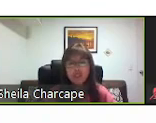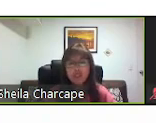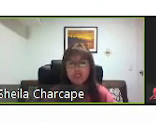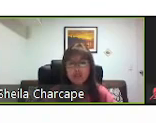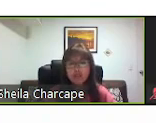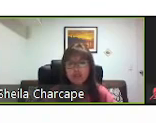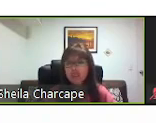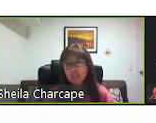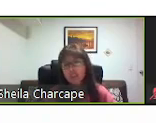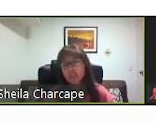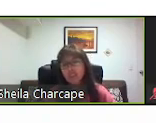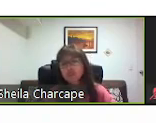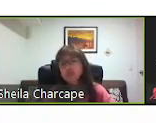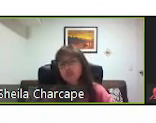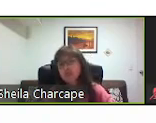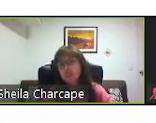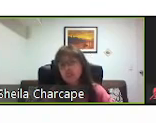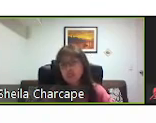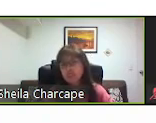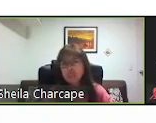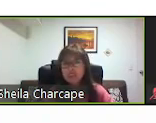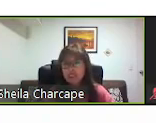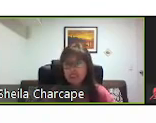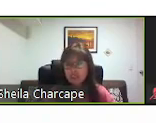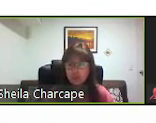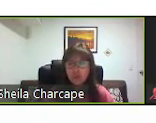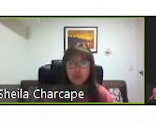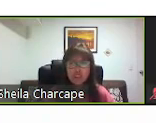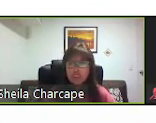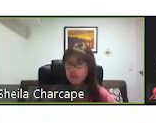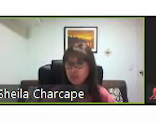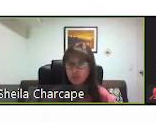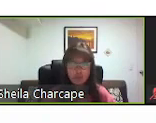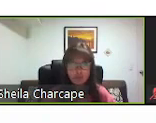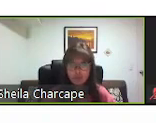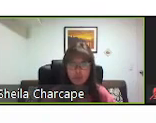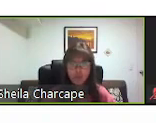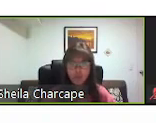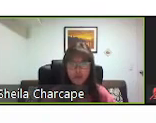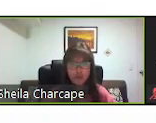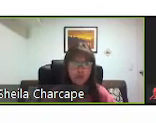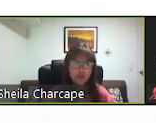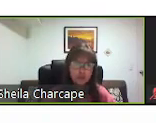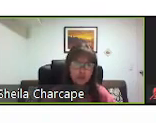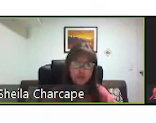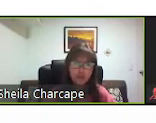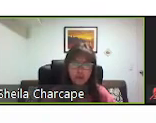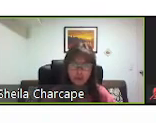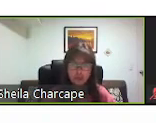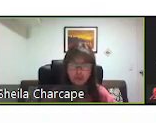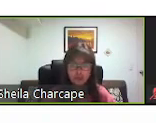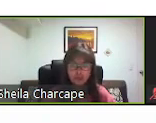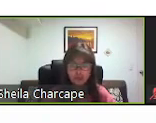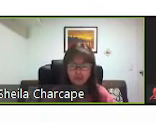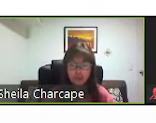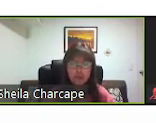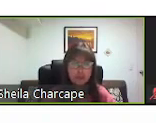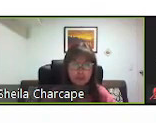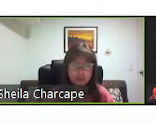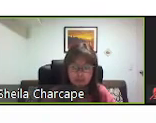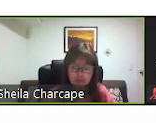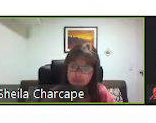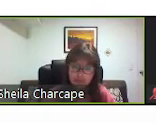desarrollo tiene sus propias características que hay que saber comprenderlas porque todos hemos pasado por esas etapas,